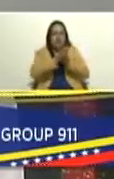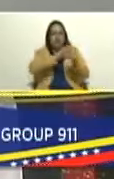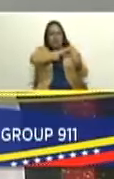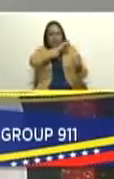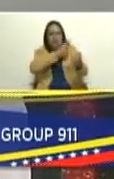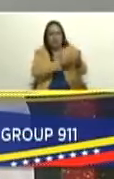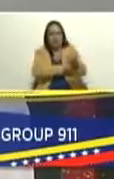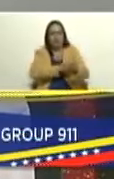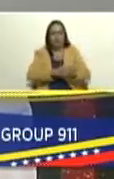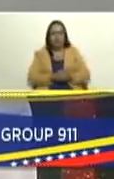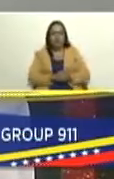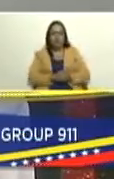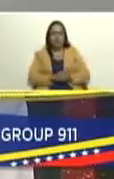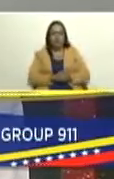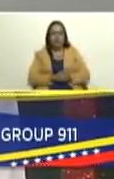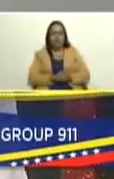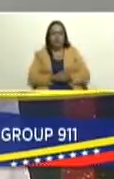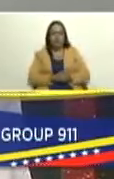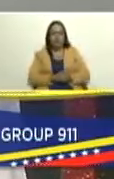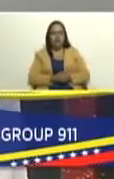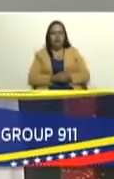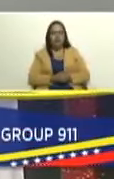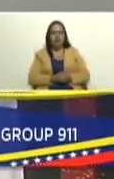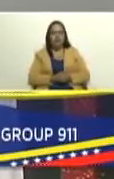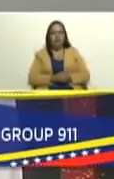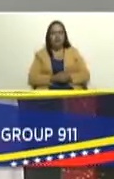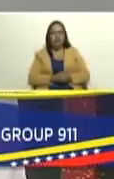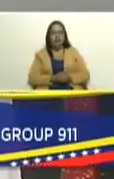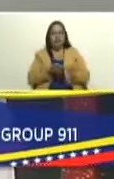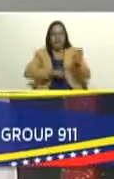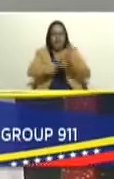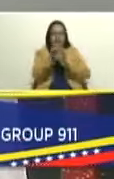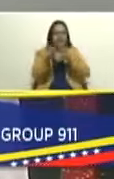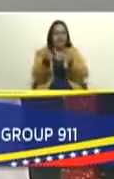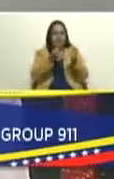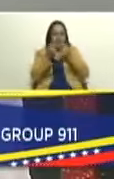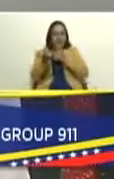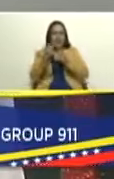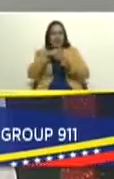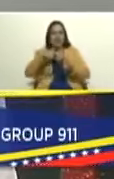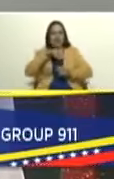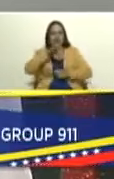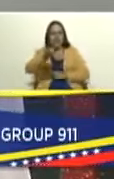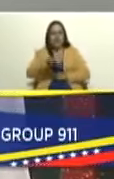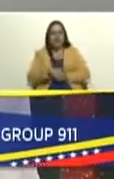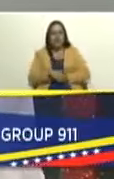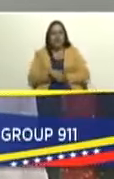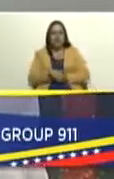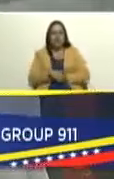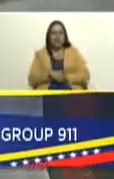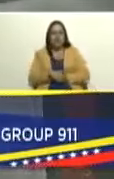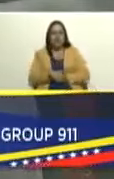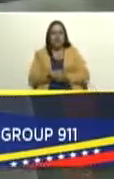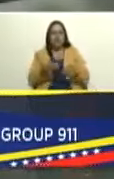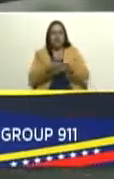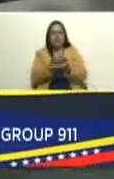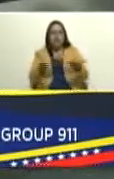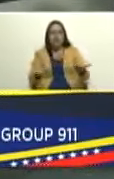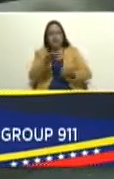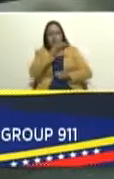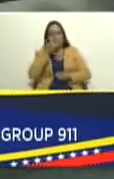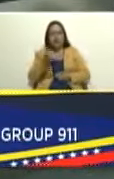fuertes, que estamos dispuestas a avanzar en el crecimiento y el desarrollo económico de nuestro país y brindando la mejor